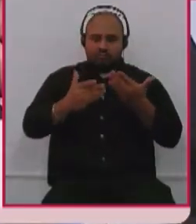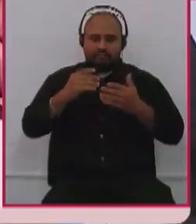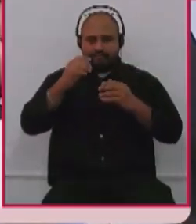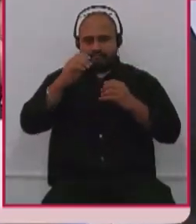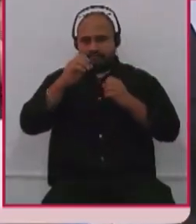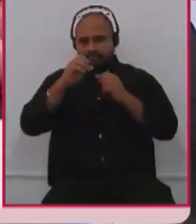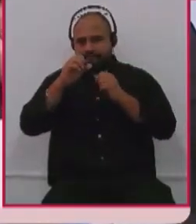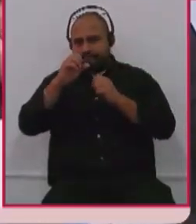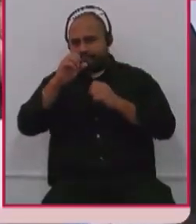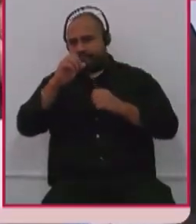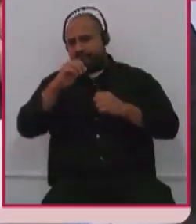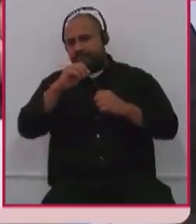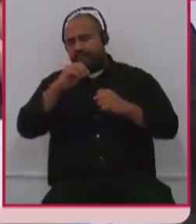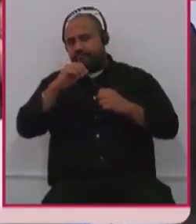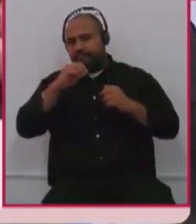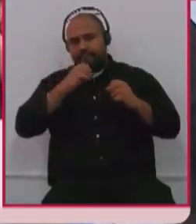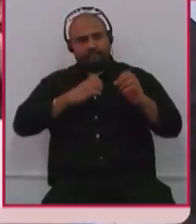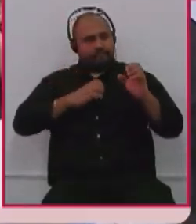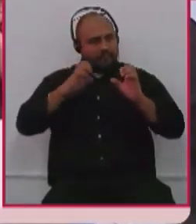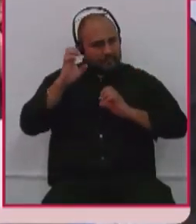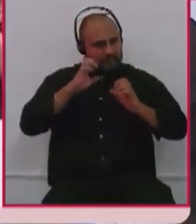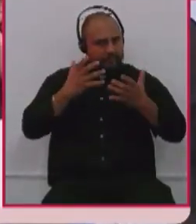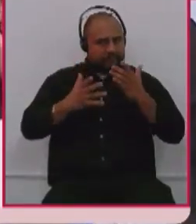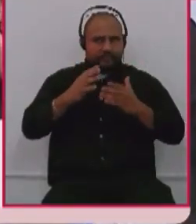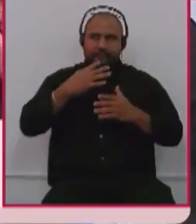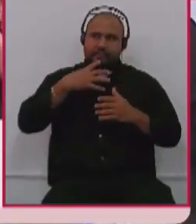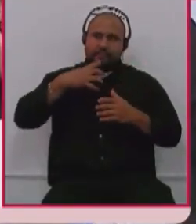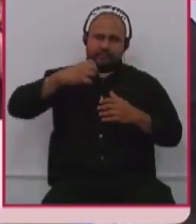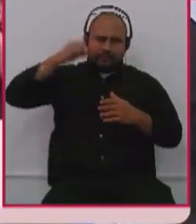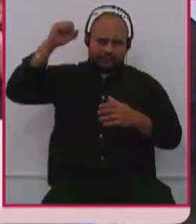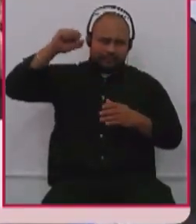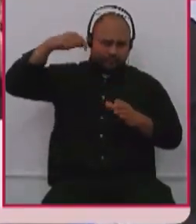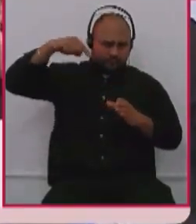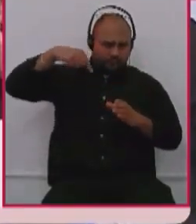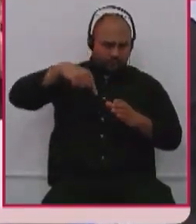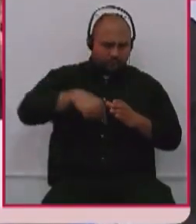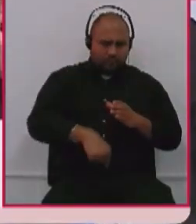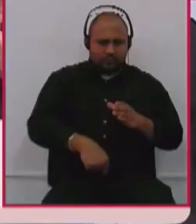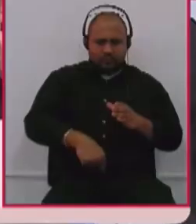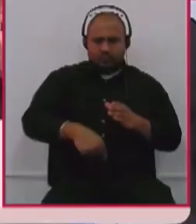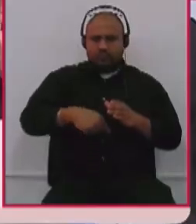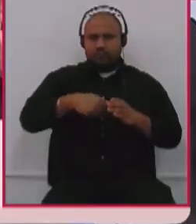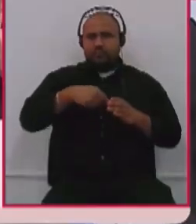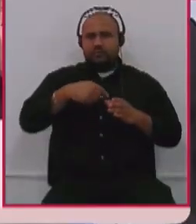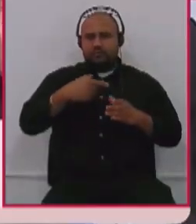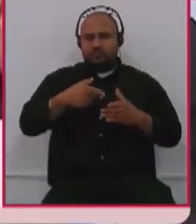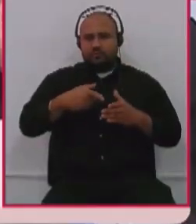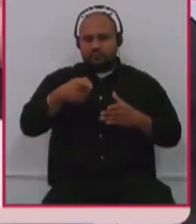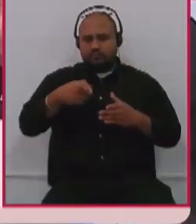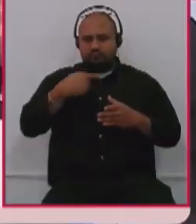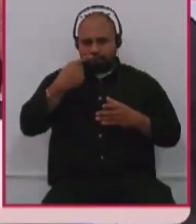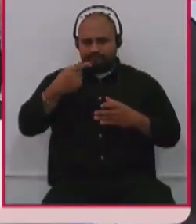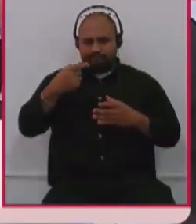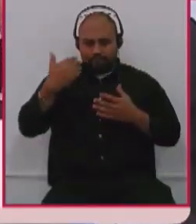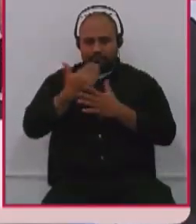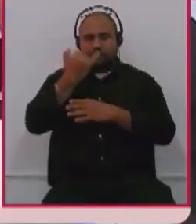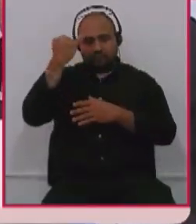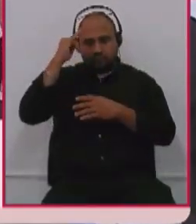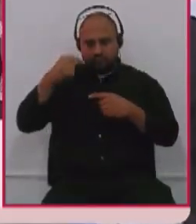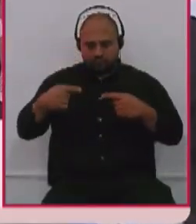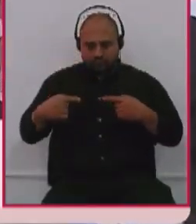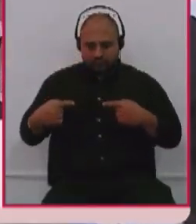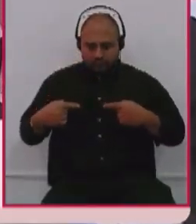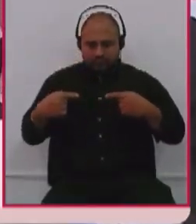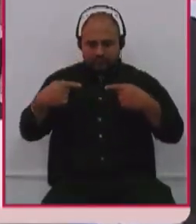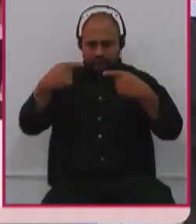igual, pero con mayor performance, ¿no? Porque la inyección de todas maneras te ayuda, pero vas a dejar